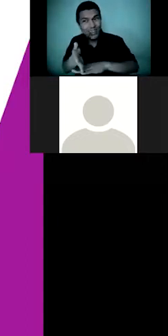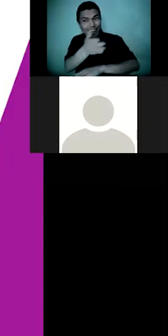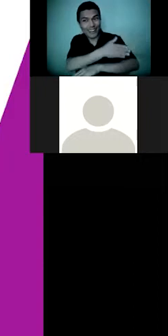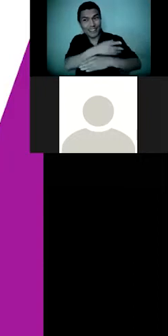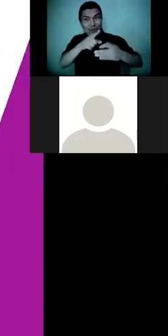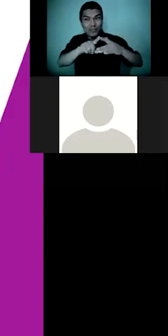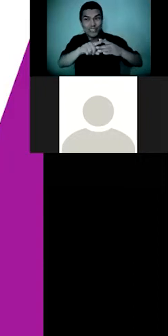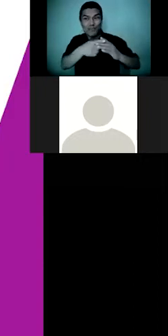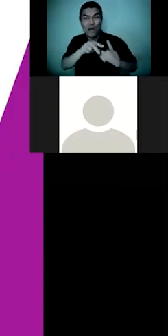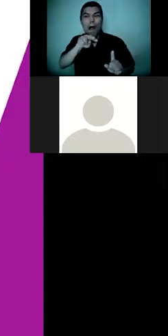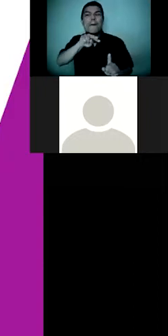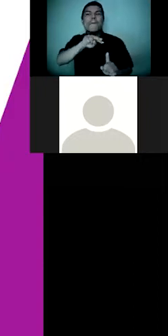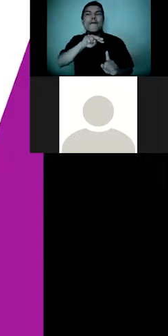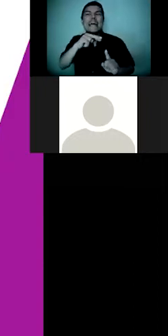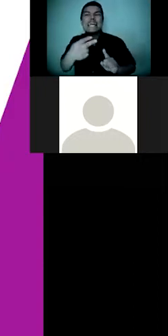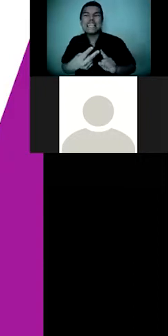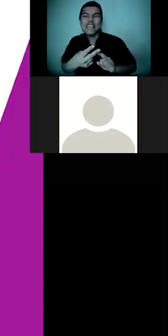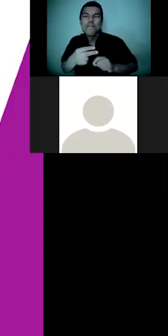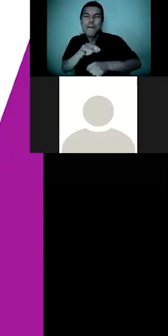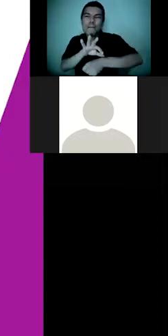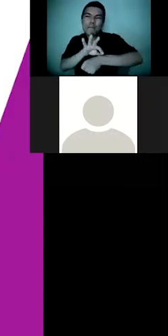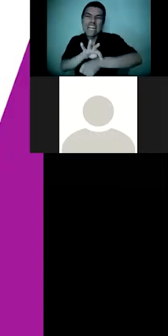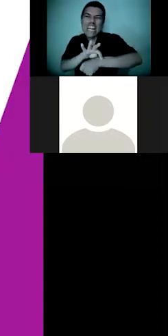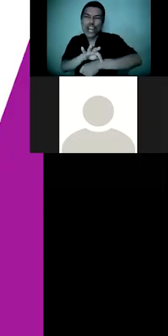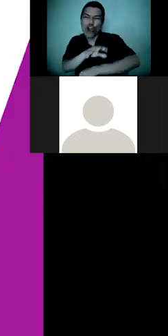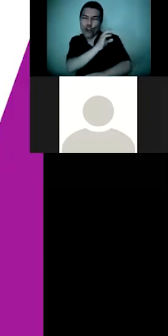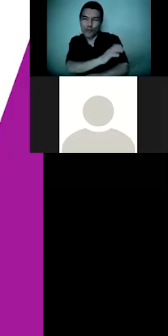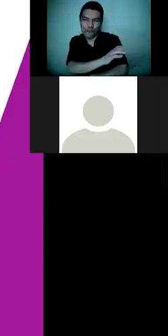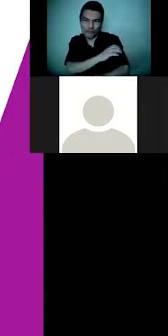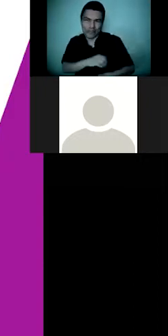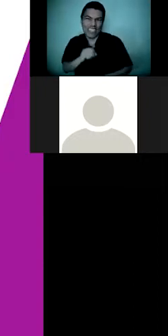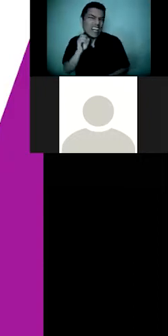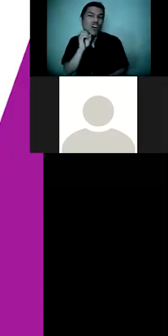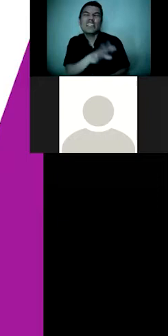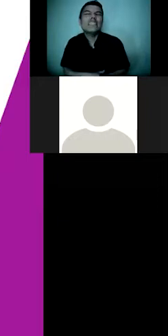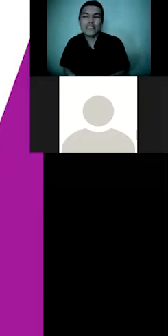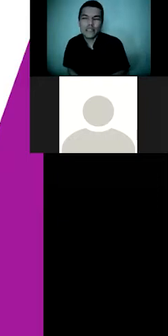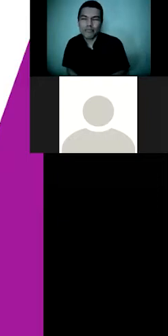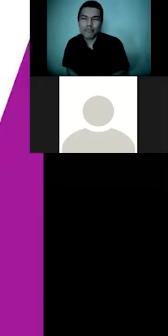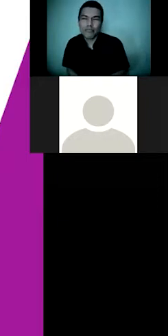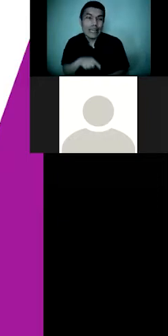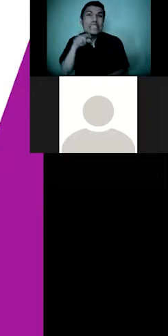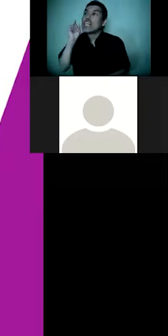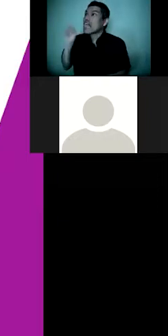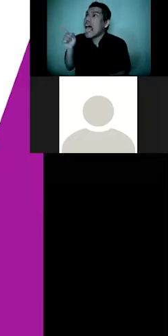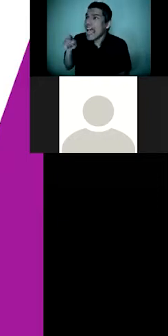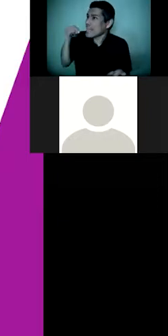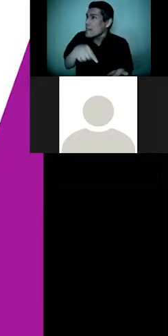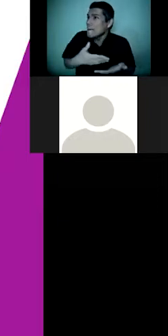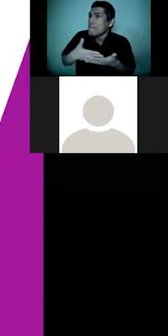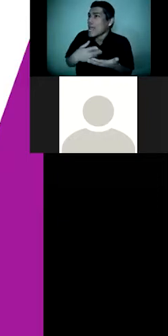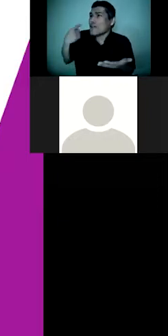Entonces, acuérdense que yo les dije antes que empezaba en la visión médica o clínica. ¿Qué cosa es lo que